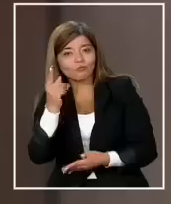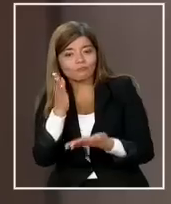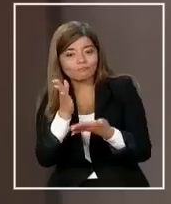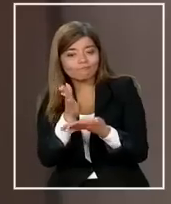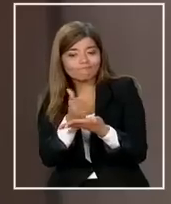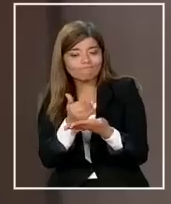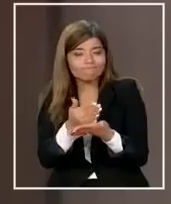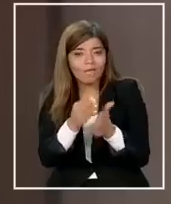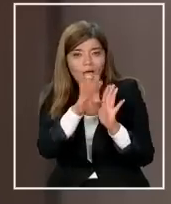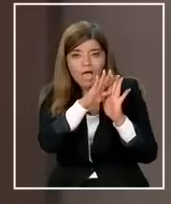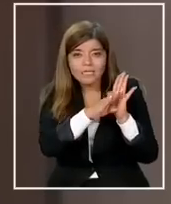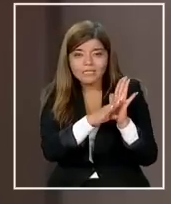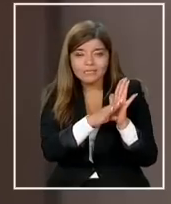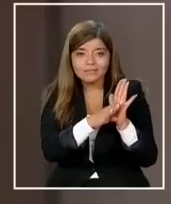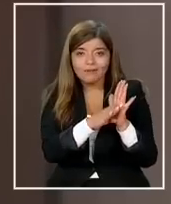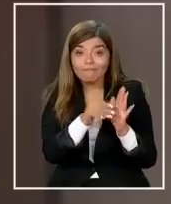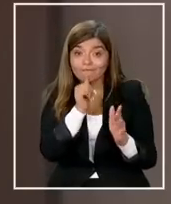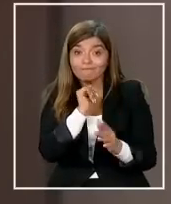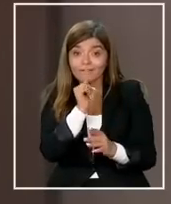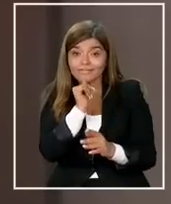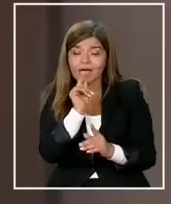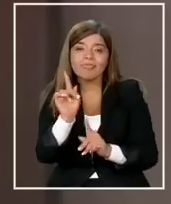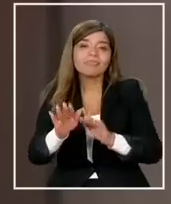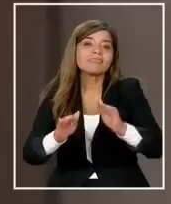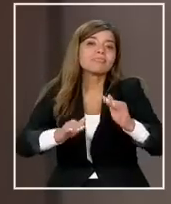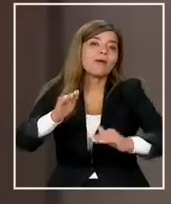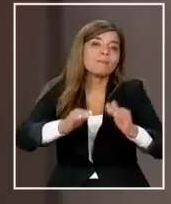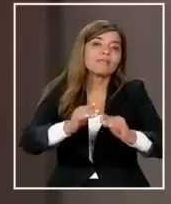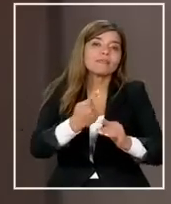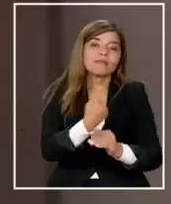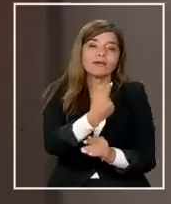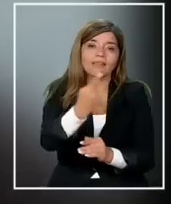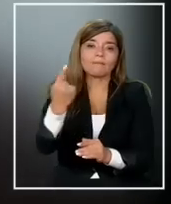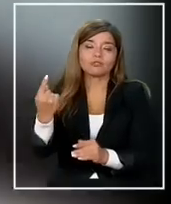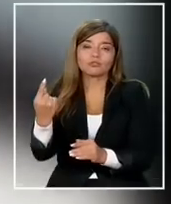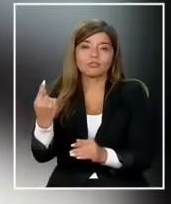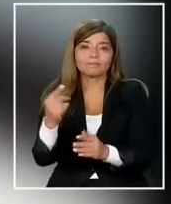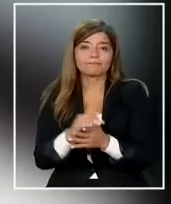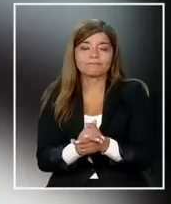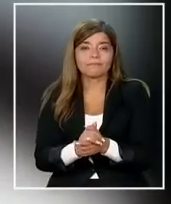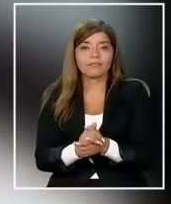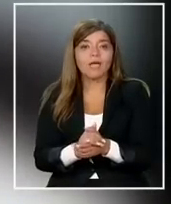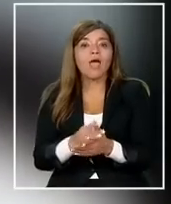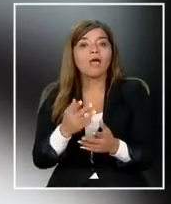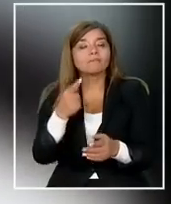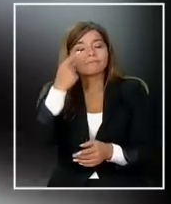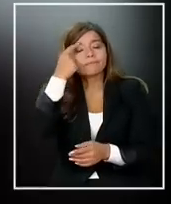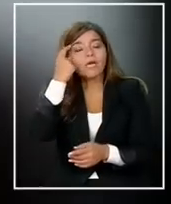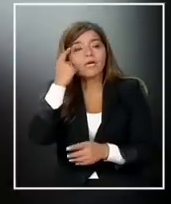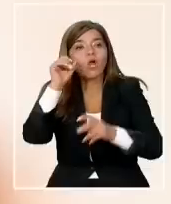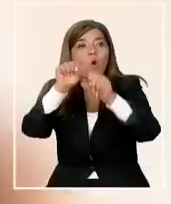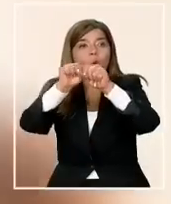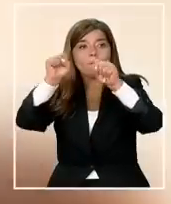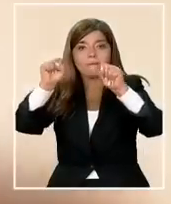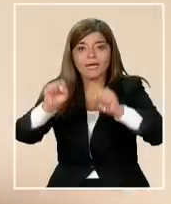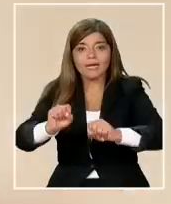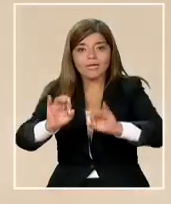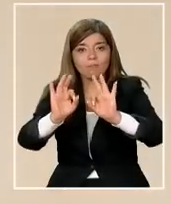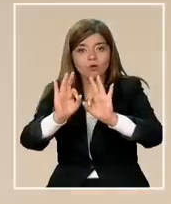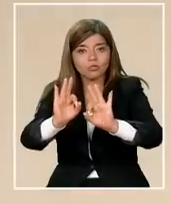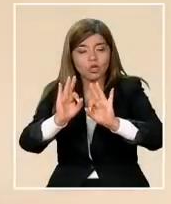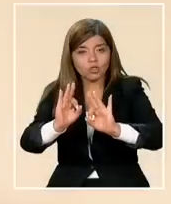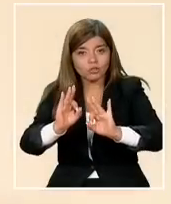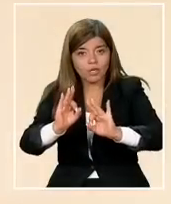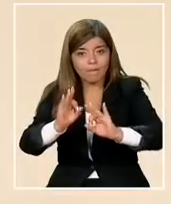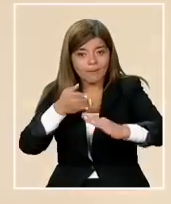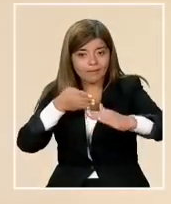regulado, depende mucho de cada persona y cómo sea el trato que tú tienes con la marca. Creo que un mecanismo efectivo para poder acceder a